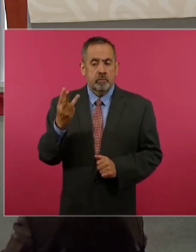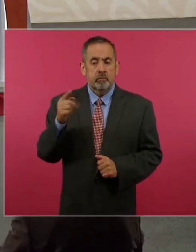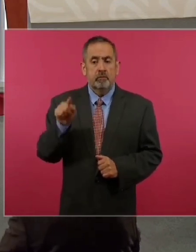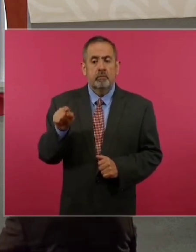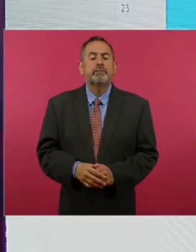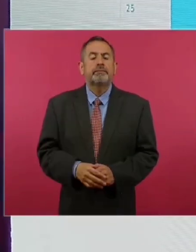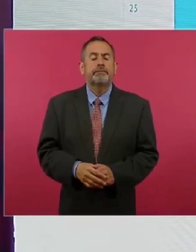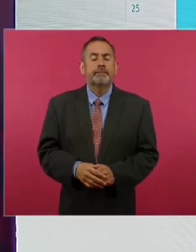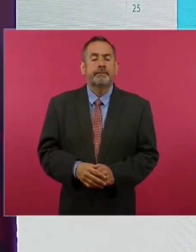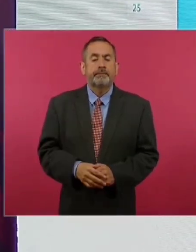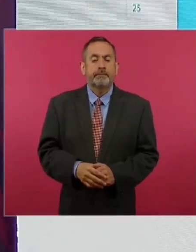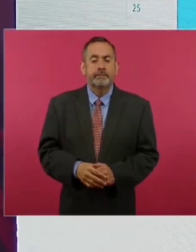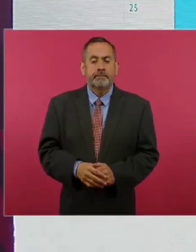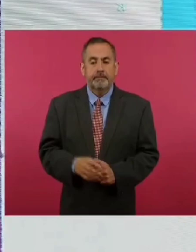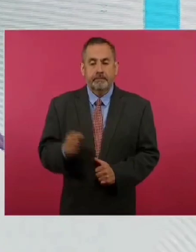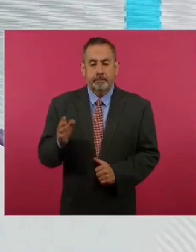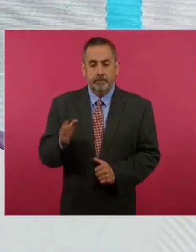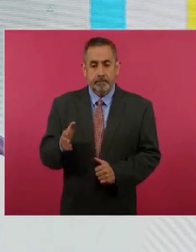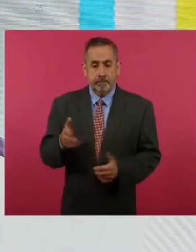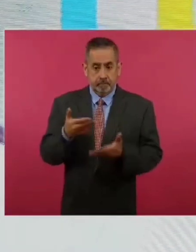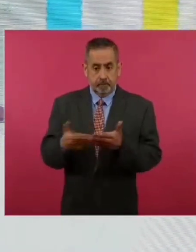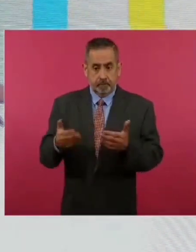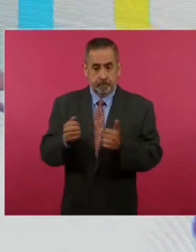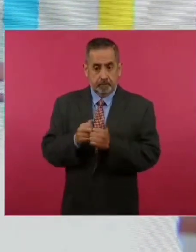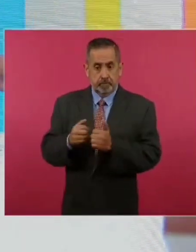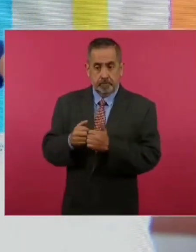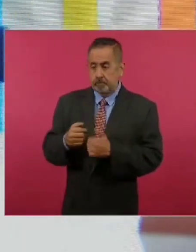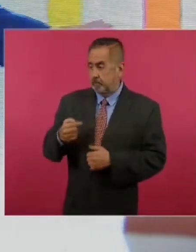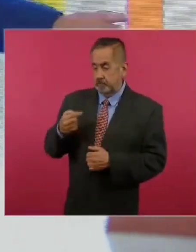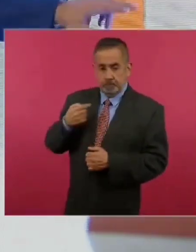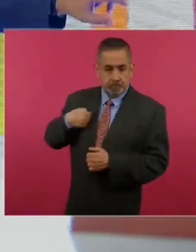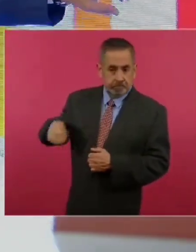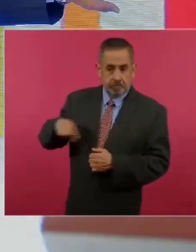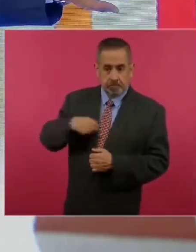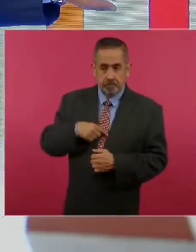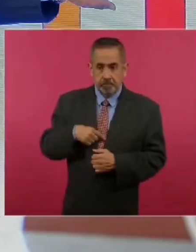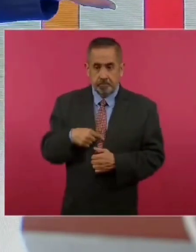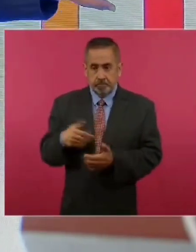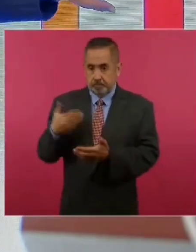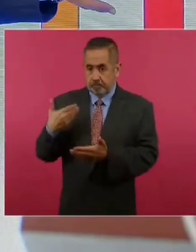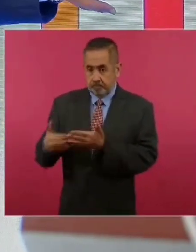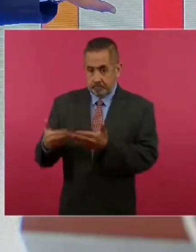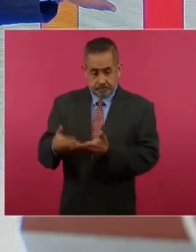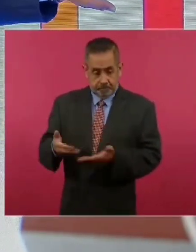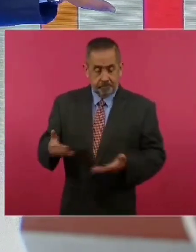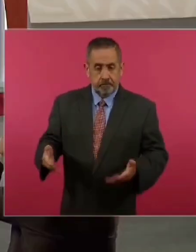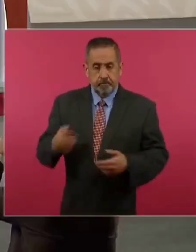43.2. Y este es con nosotros. Hasta el 22.